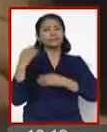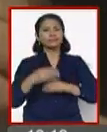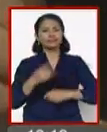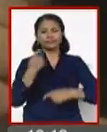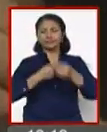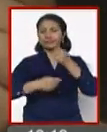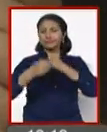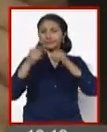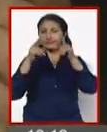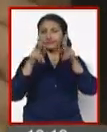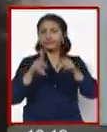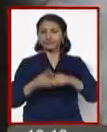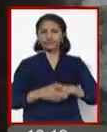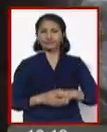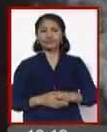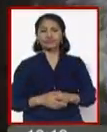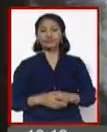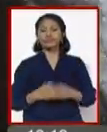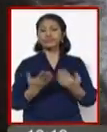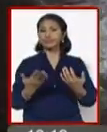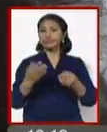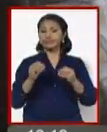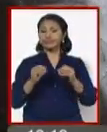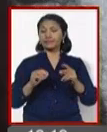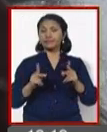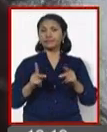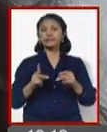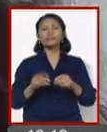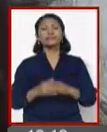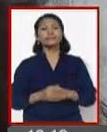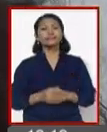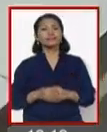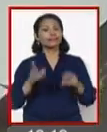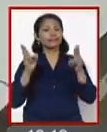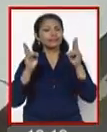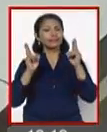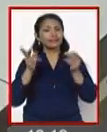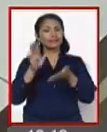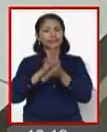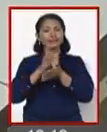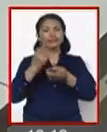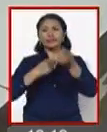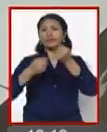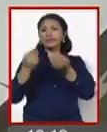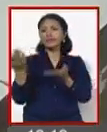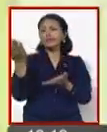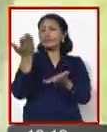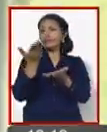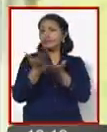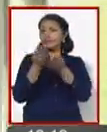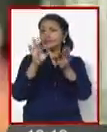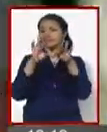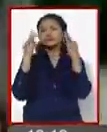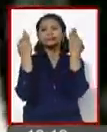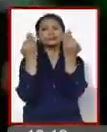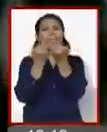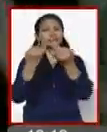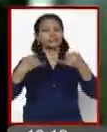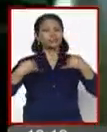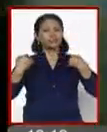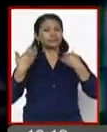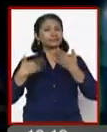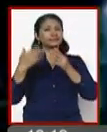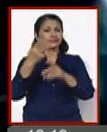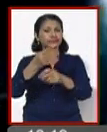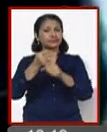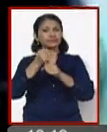víctimas de trata y tráfico de personas. En esta oportunidad piden que se aceleren los trámites para que sea devuelta a su familia la joven que